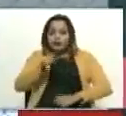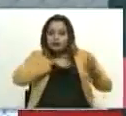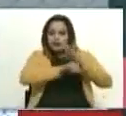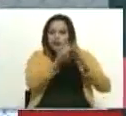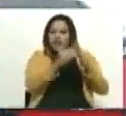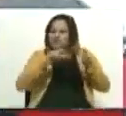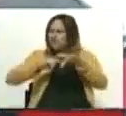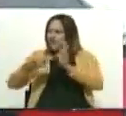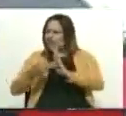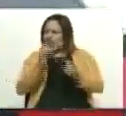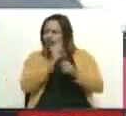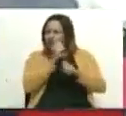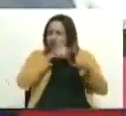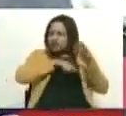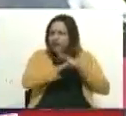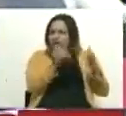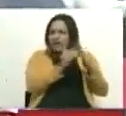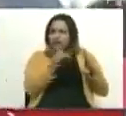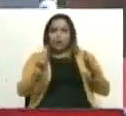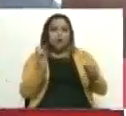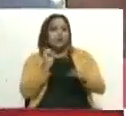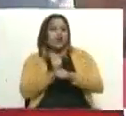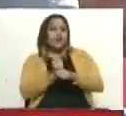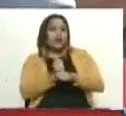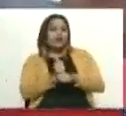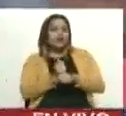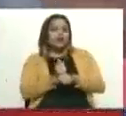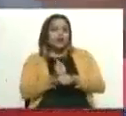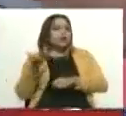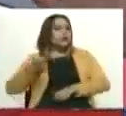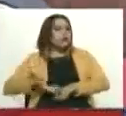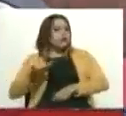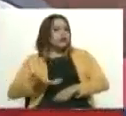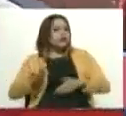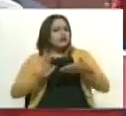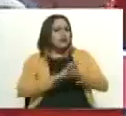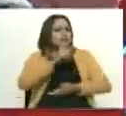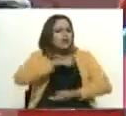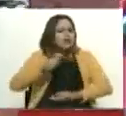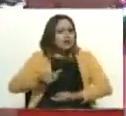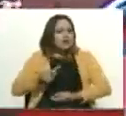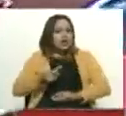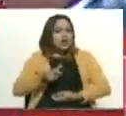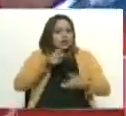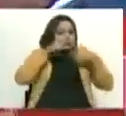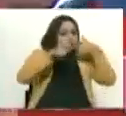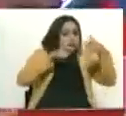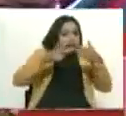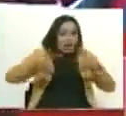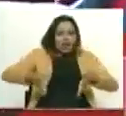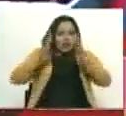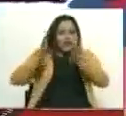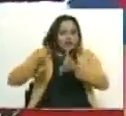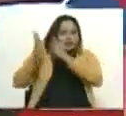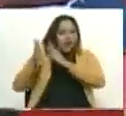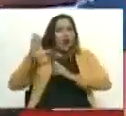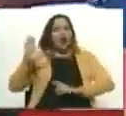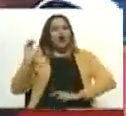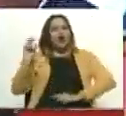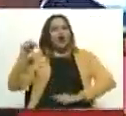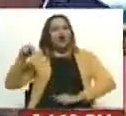trabajo doméstico? No es el trabajo que también enaltece de las conserjes y los conserjes, que también tenemos que atenderlo, o de las personas que trabajan